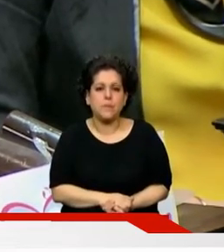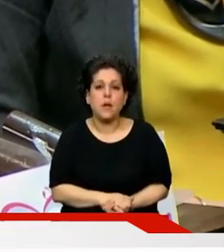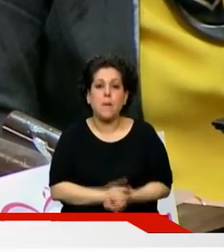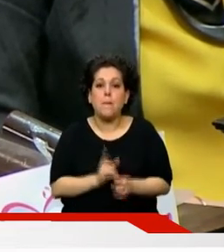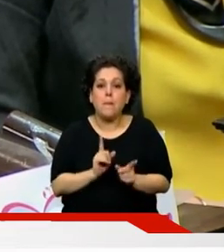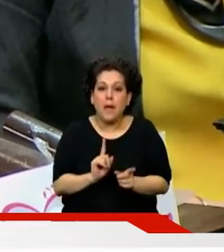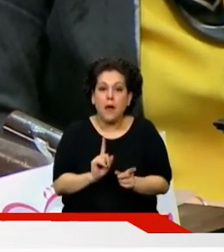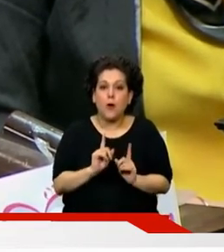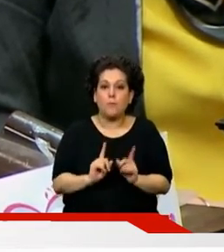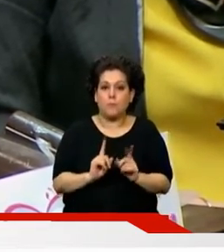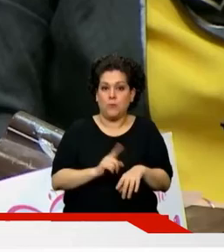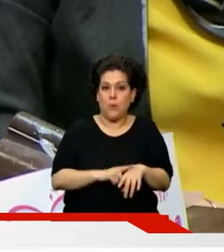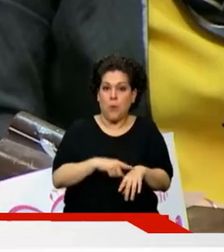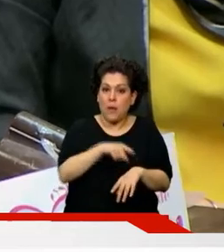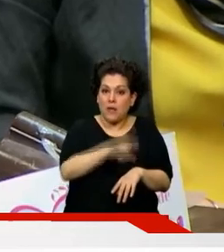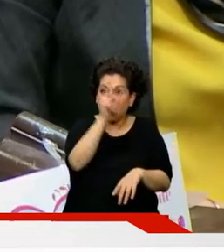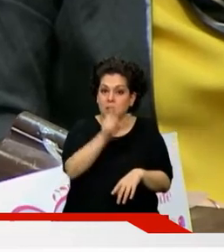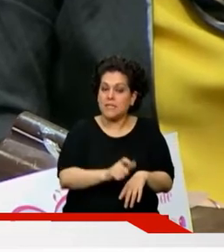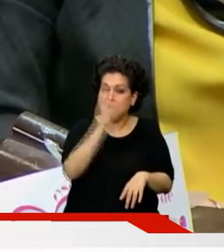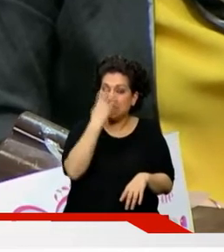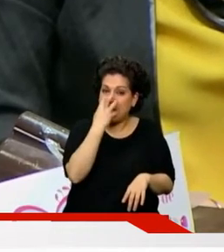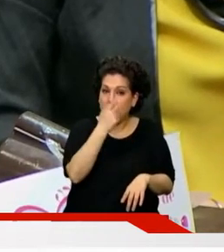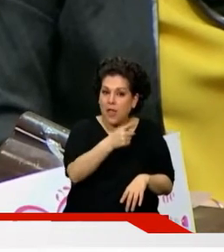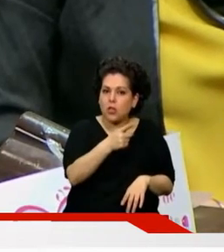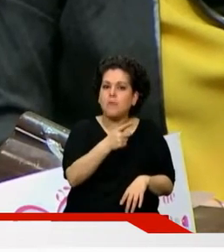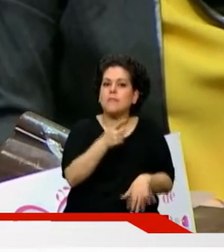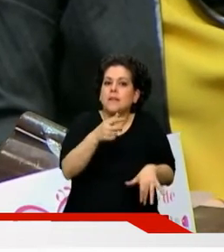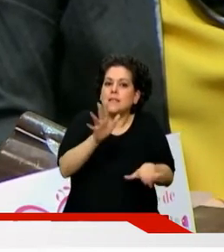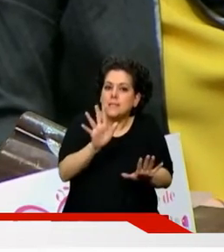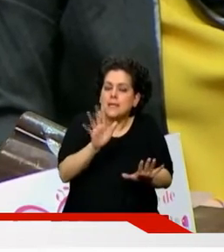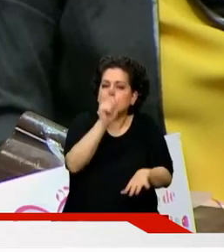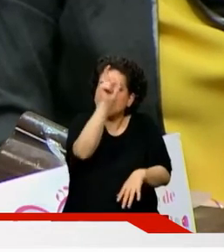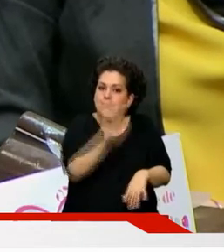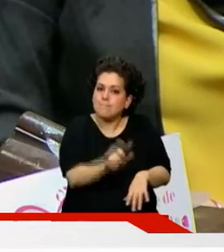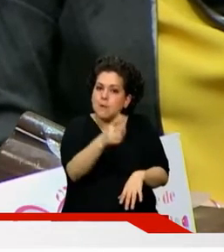con los diferentes bloques. Creo que lo importante de esto es que tuvo un respaldo amplio,